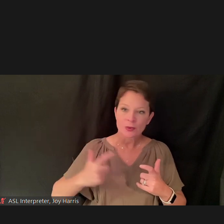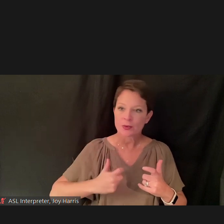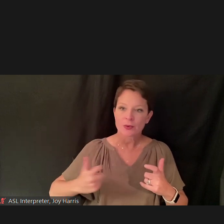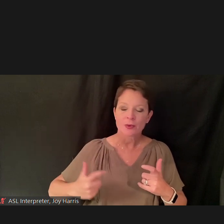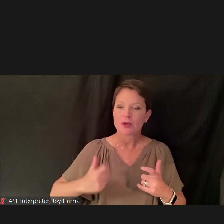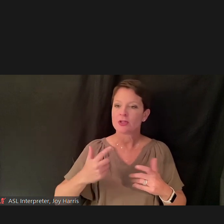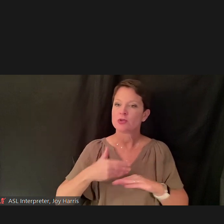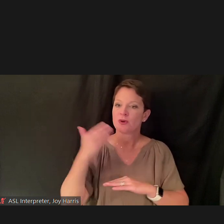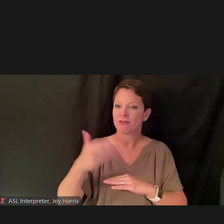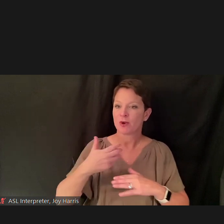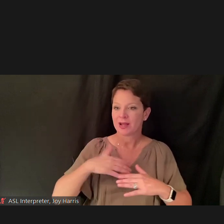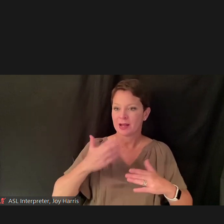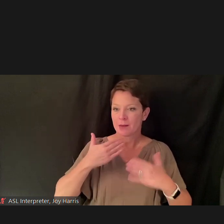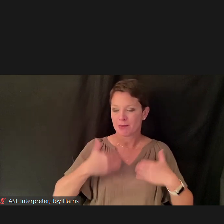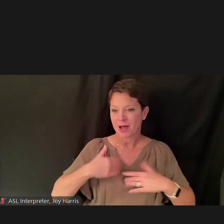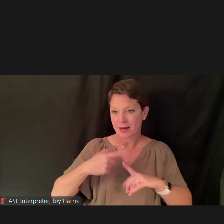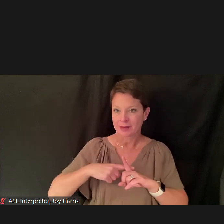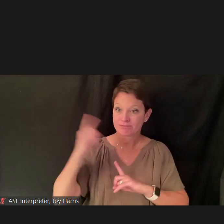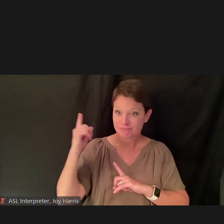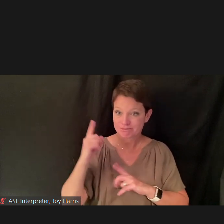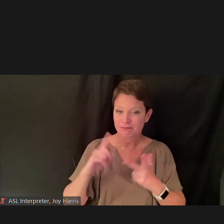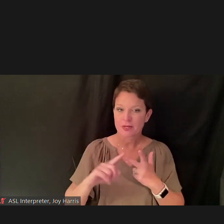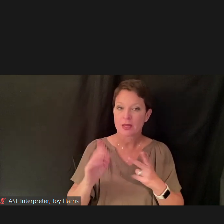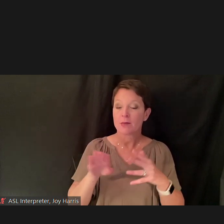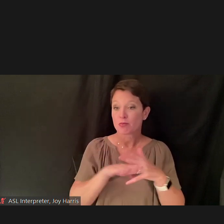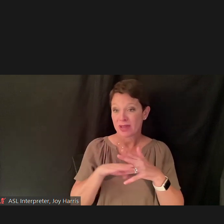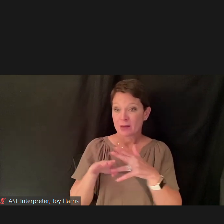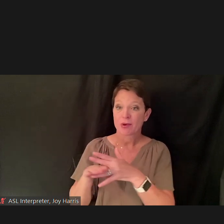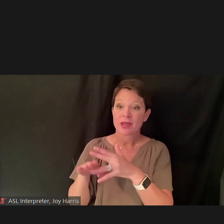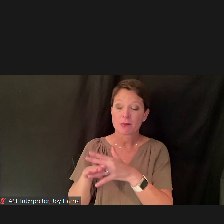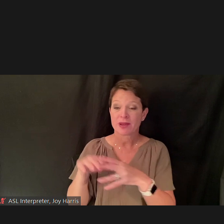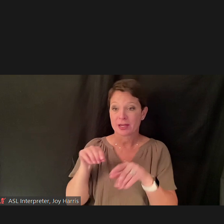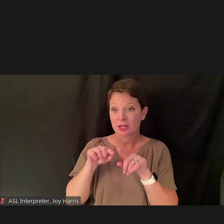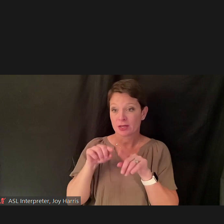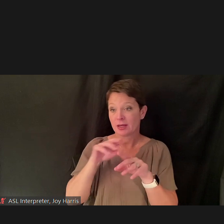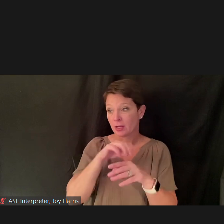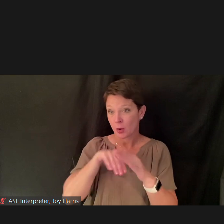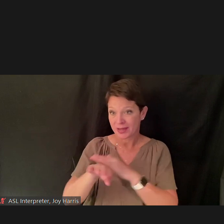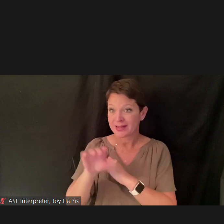Y puede rociar agua con un atomizador